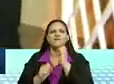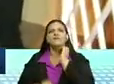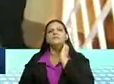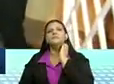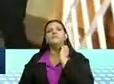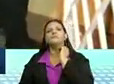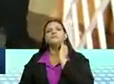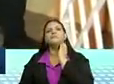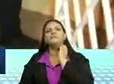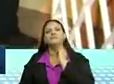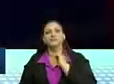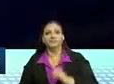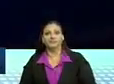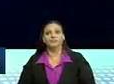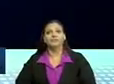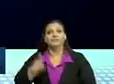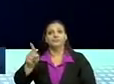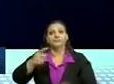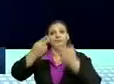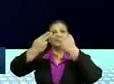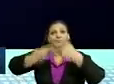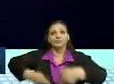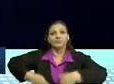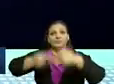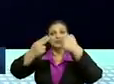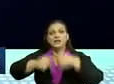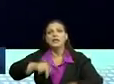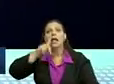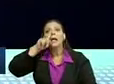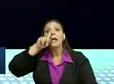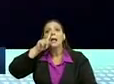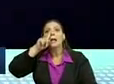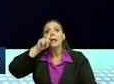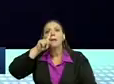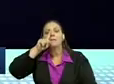todos sus informantes, los soplones